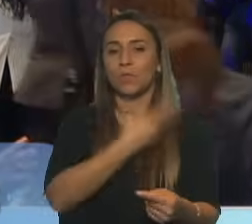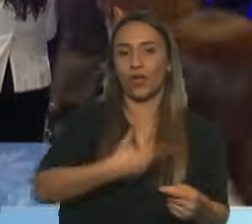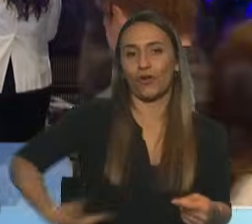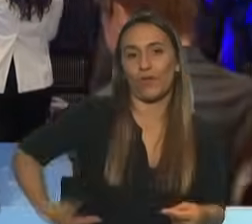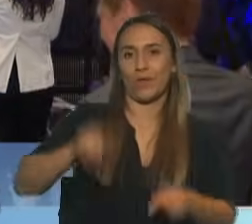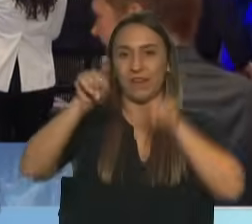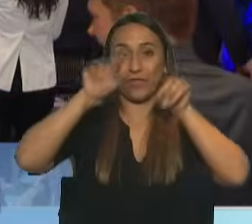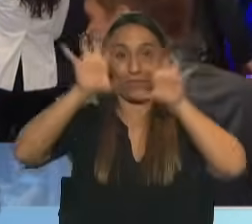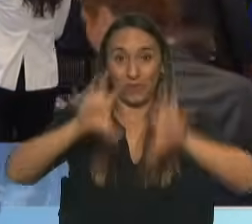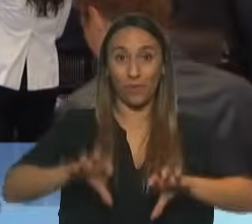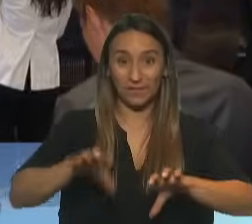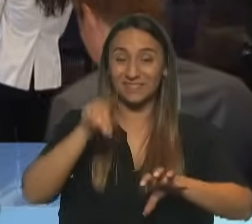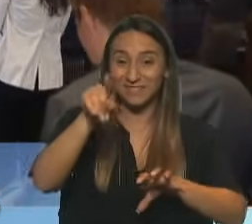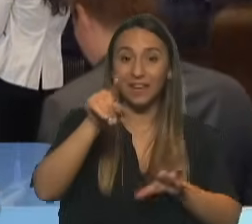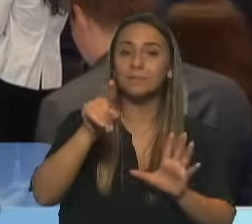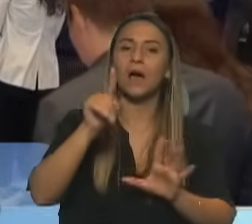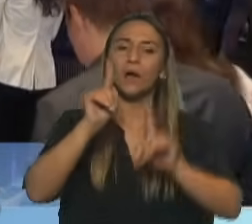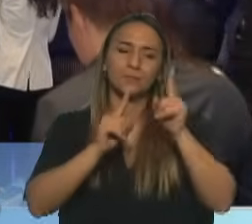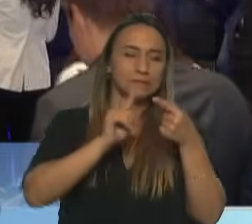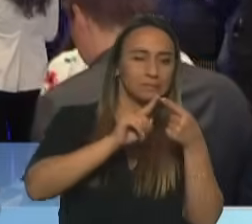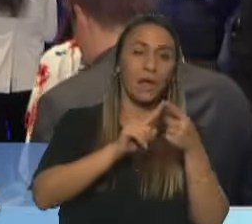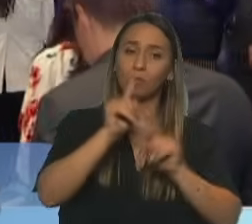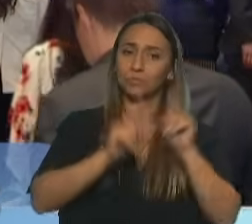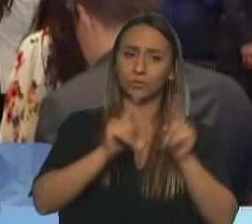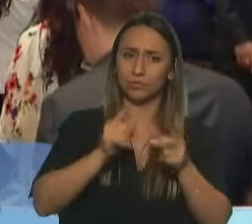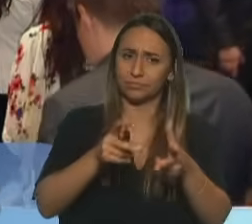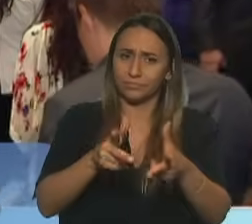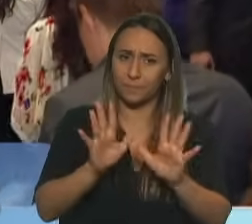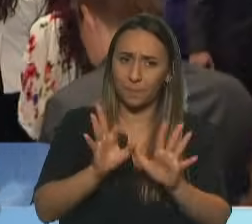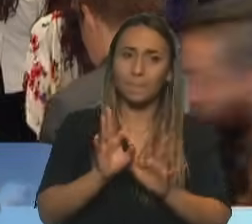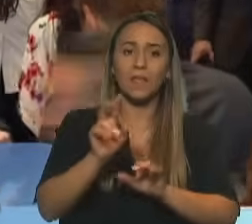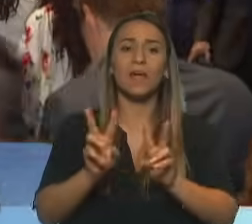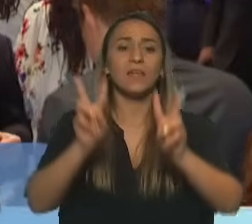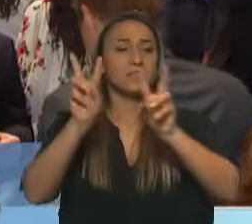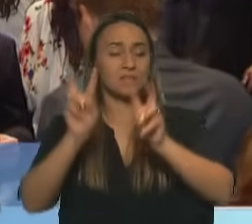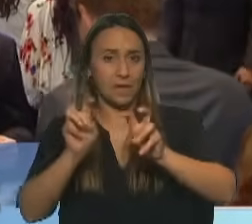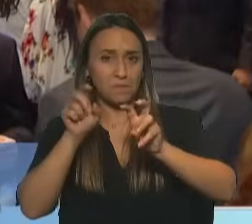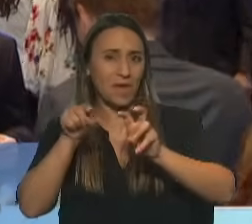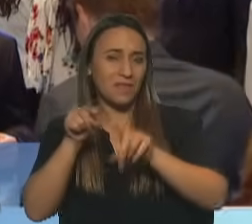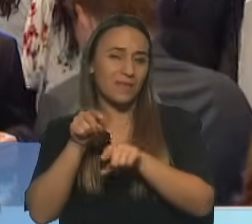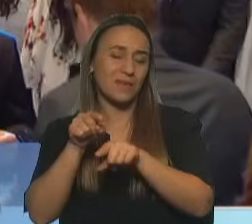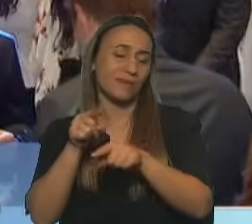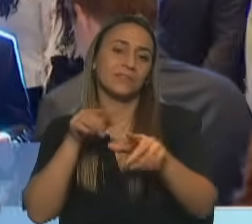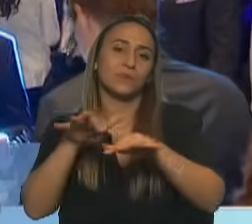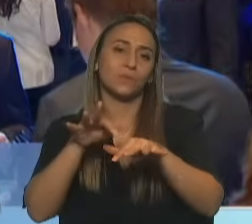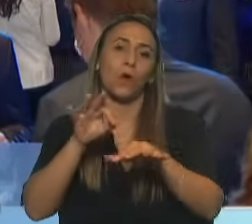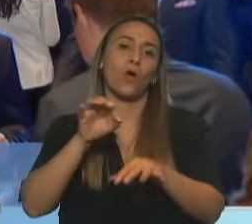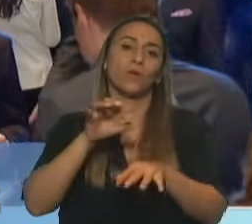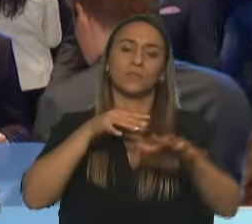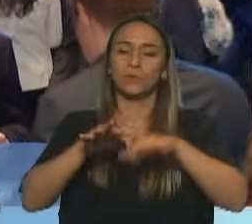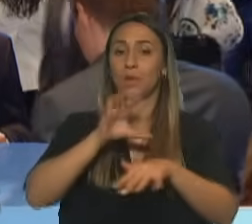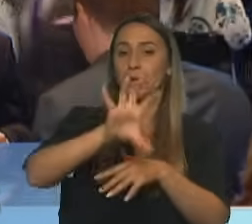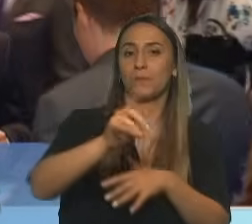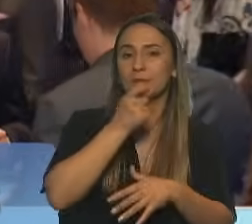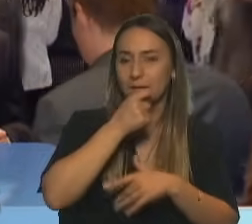todo entre los gobernadores peronistas, más allá que varios se manifestaron con respecto a temas que atraviesan a las provincias en términos generales, como por ejemplo